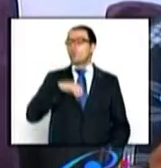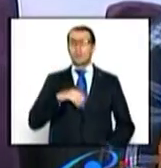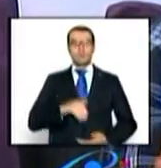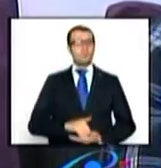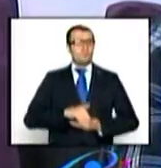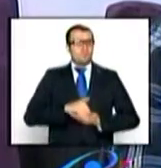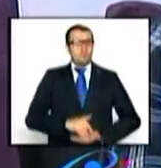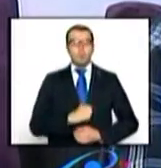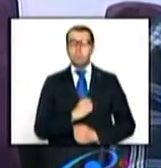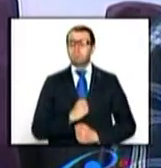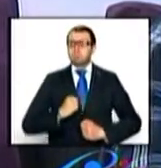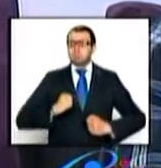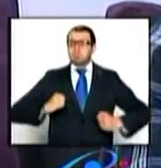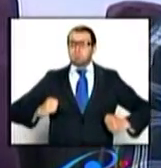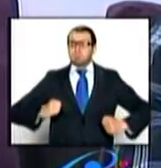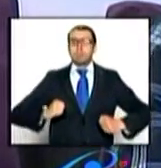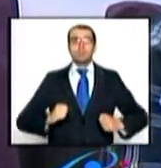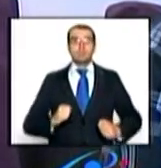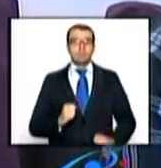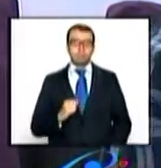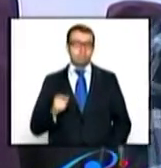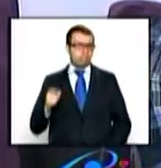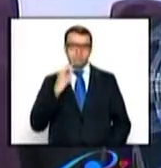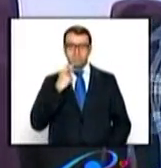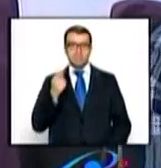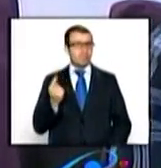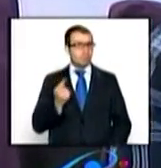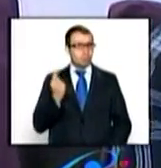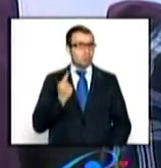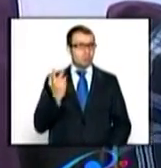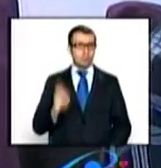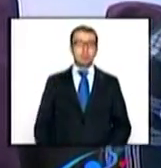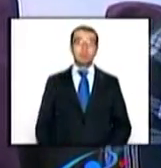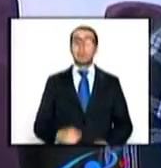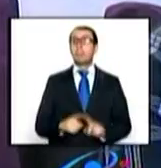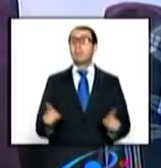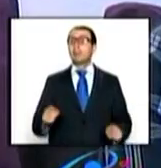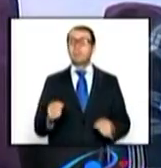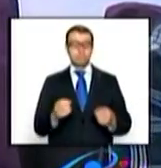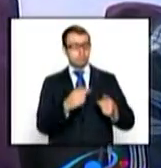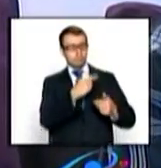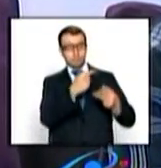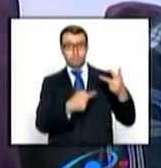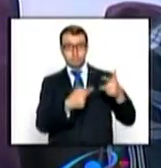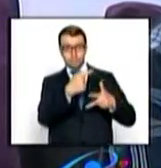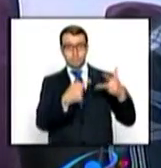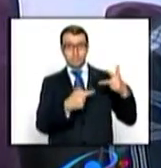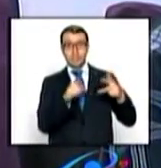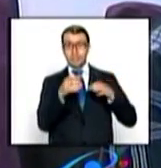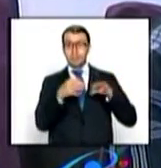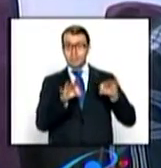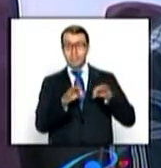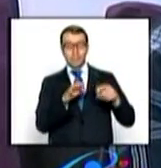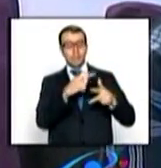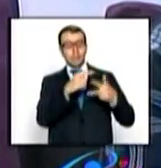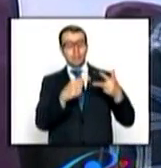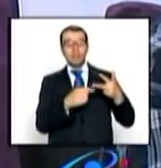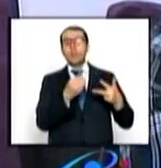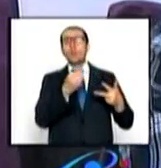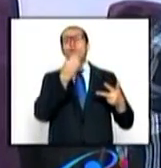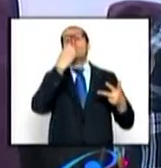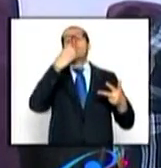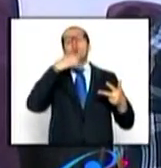son místicas o mágicas, pero en realidad eso no es así. Las vitaminas, los oligoelementos y las coenzimas funcionan a nivel del organismo